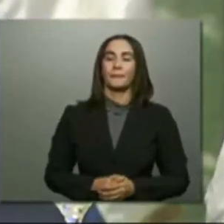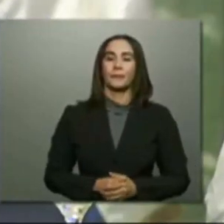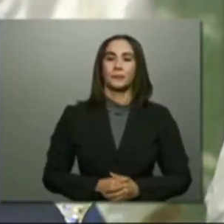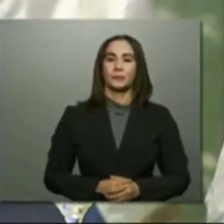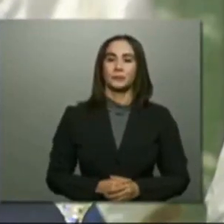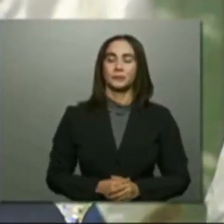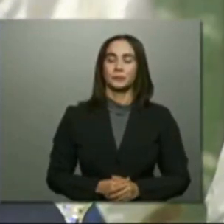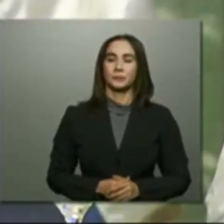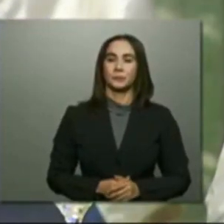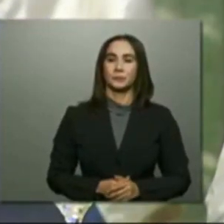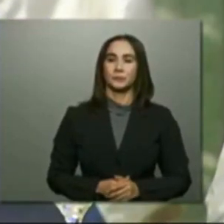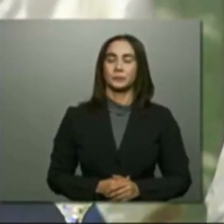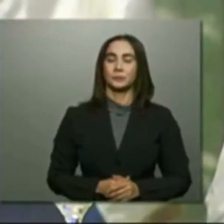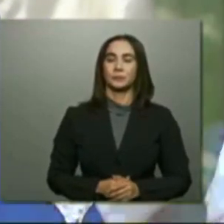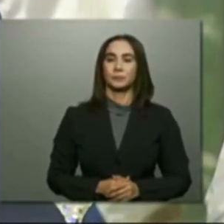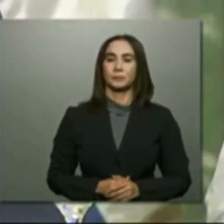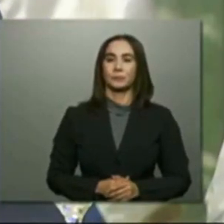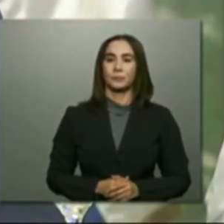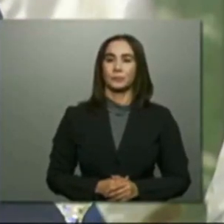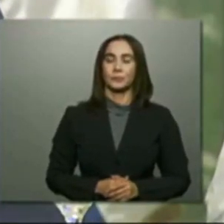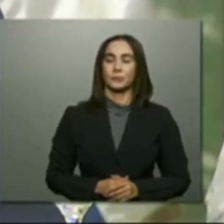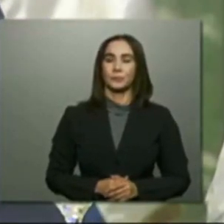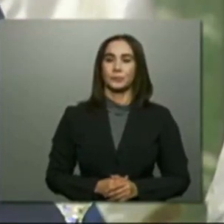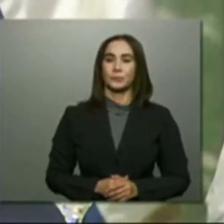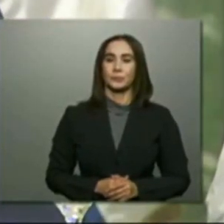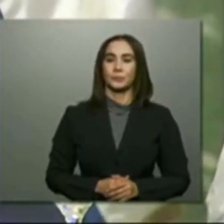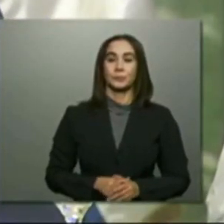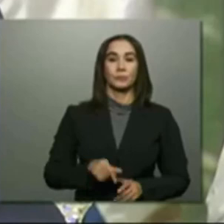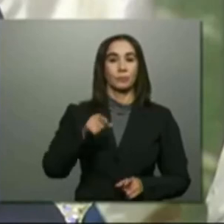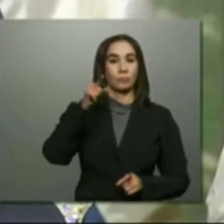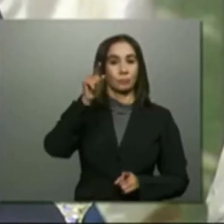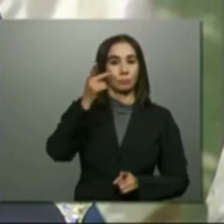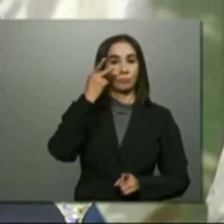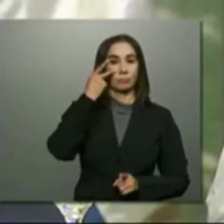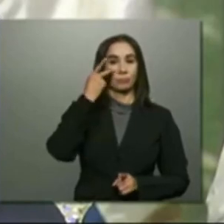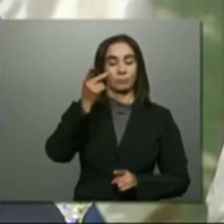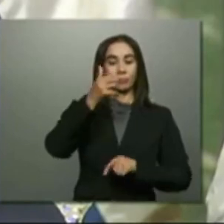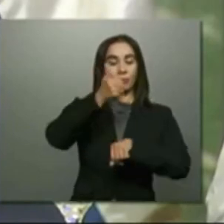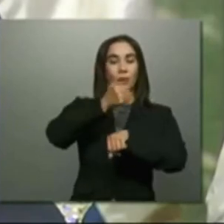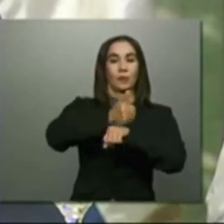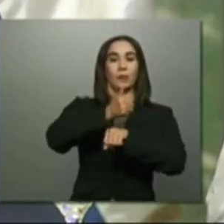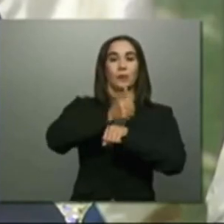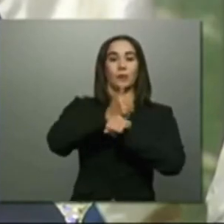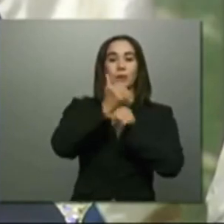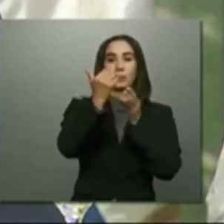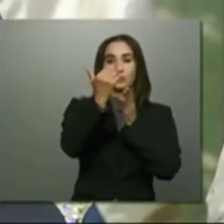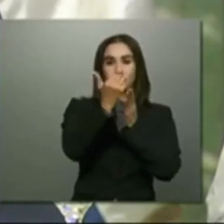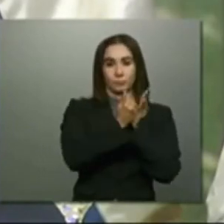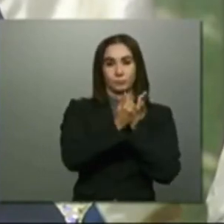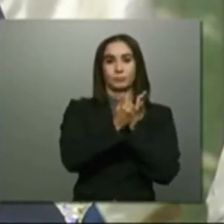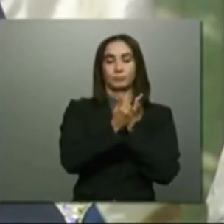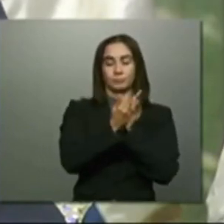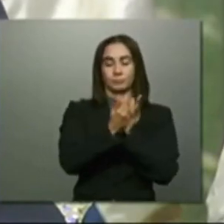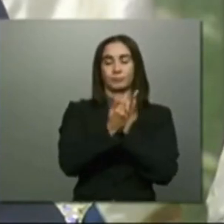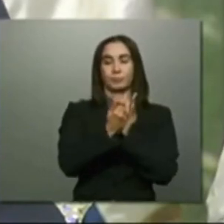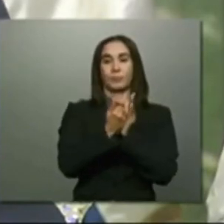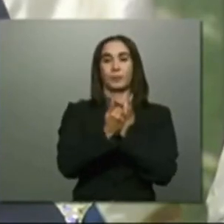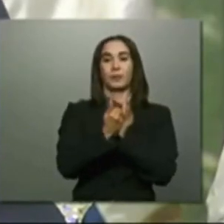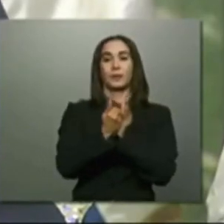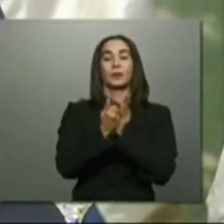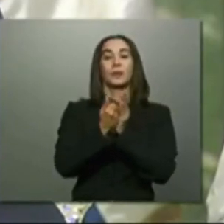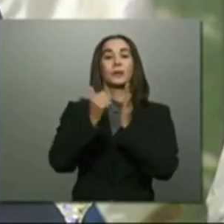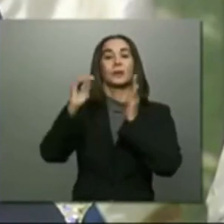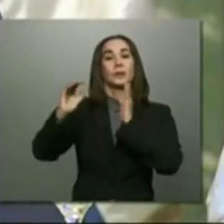los detalles finales de la comisión que trabajó el tema de la reforma policial. Muchas recomendaciones, aquí están las principales.